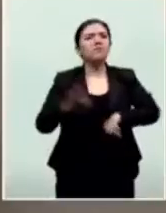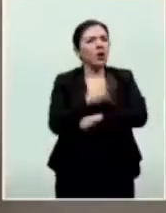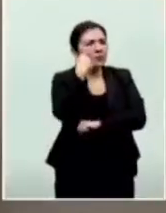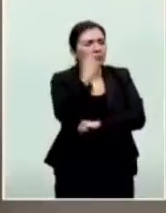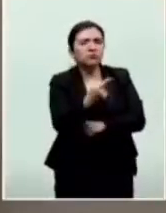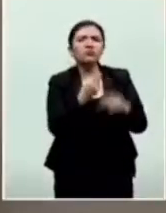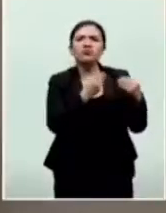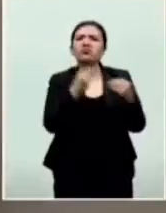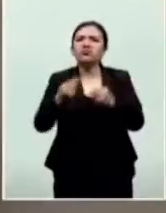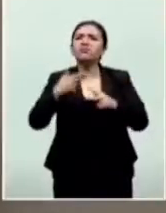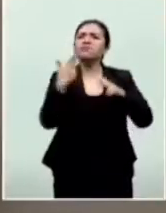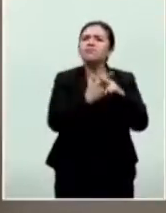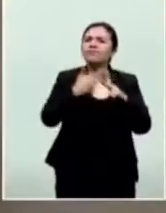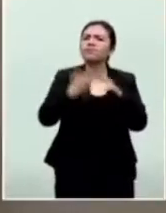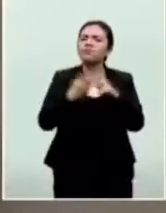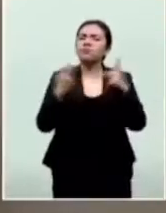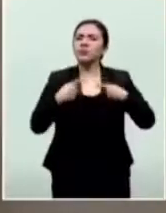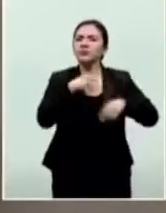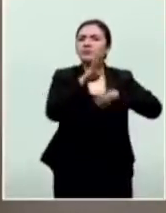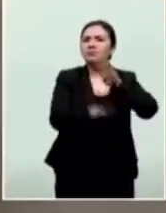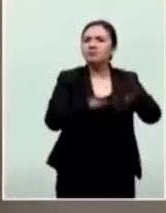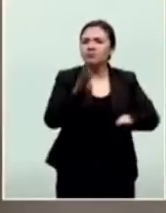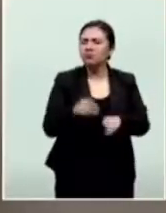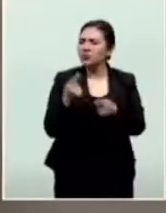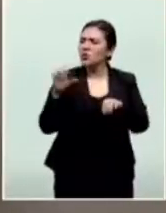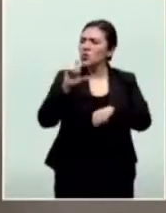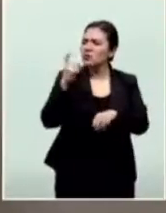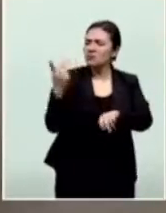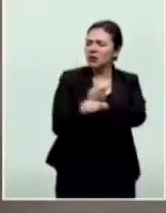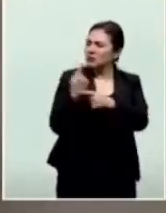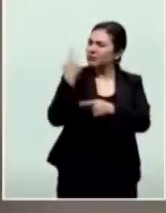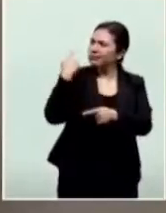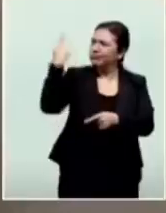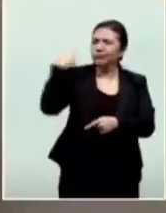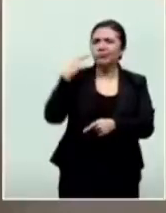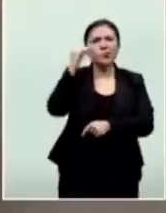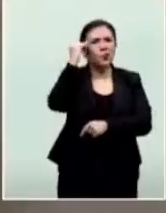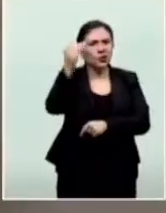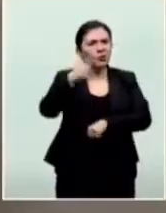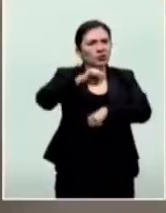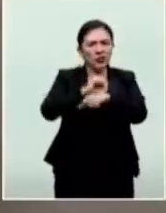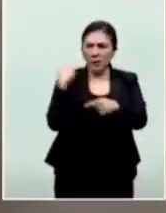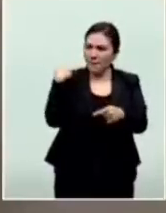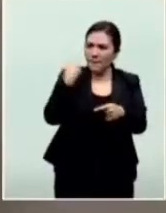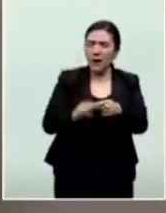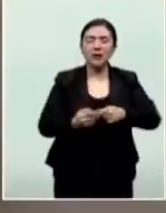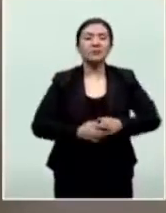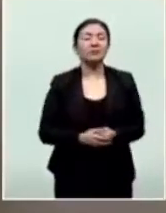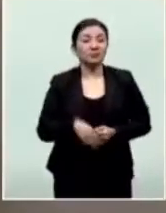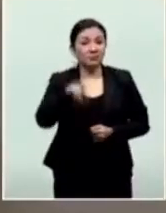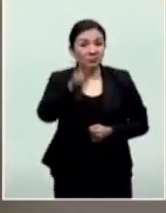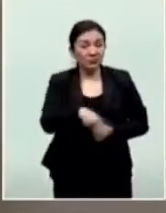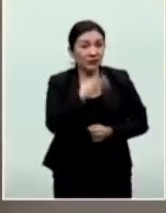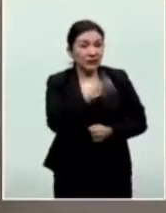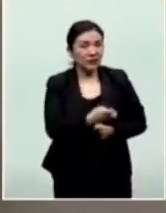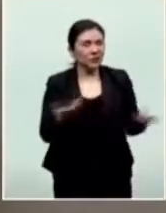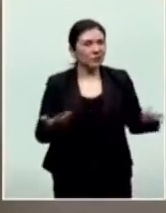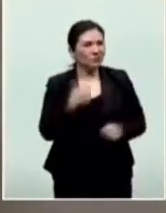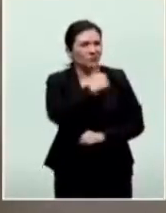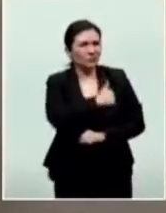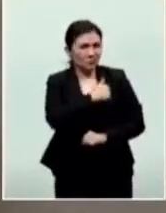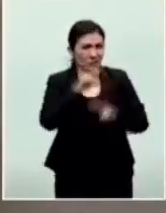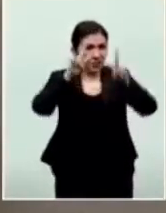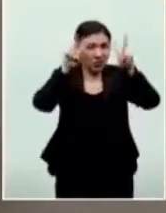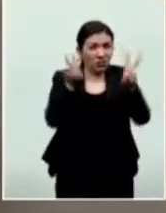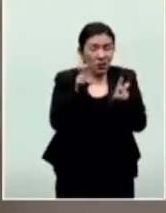homicidios que han venido ocurriendo las últimas semanas. Este, lamentablemente, no es un